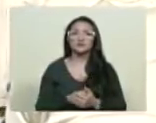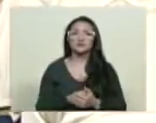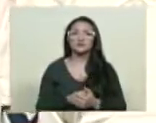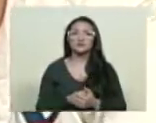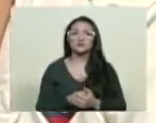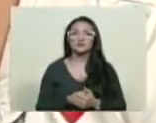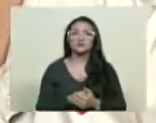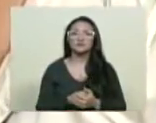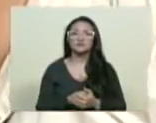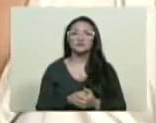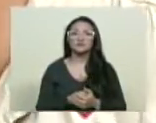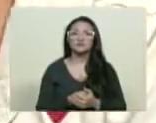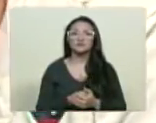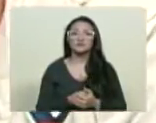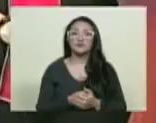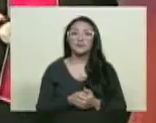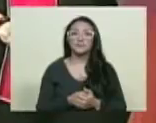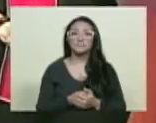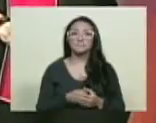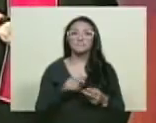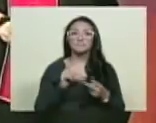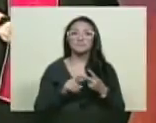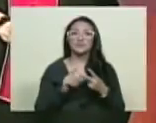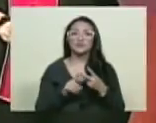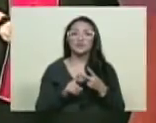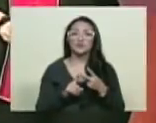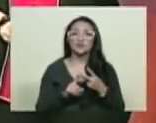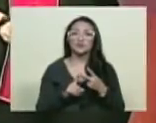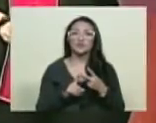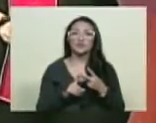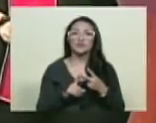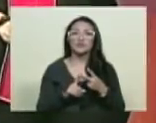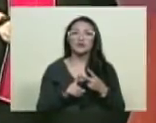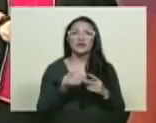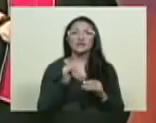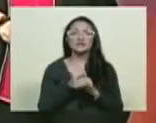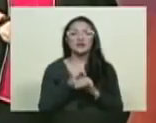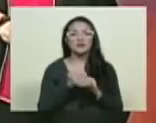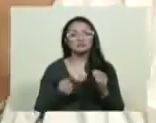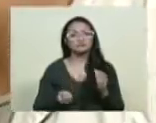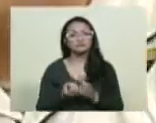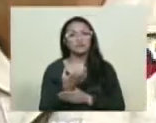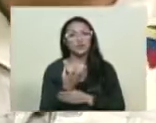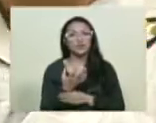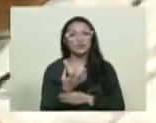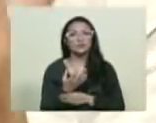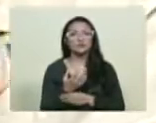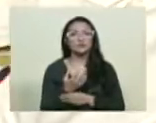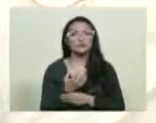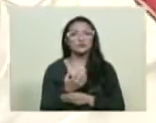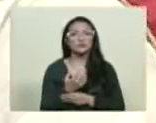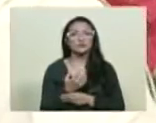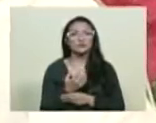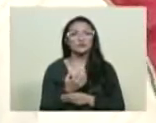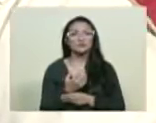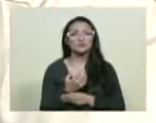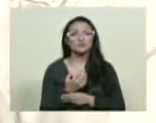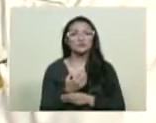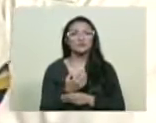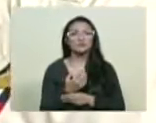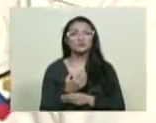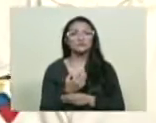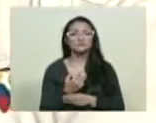número 2 número 2 en las redes sociales de la mañana ha venido surgiendo una versión que yo considera alocada pero